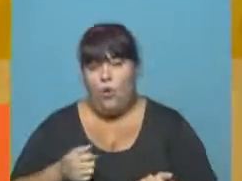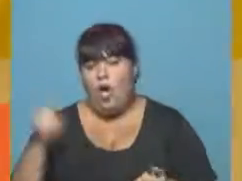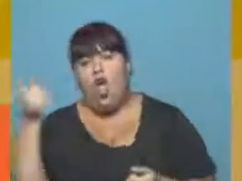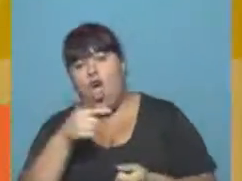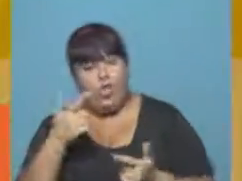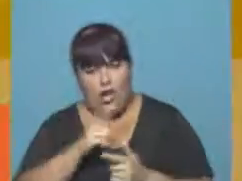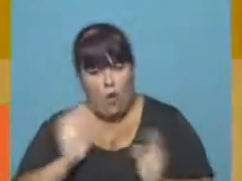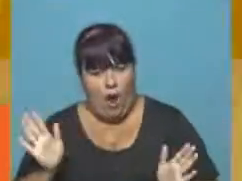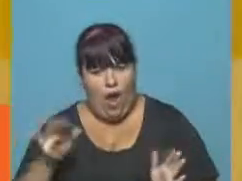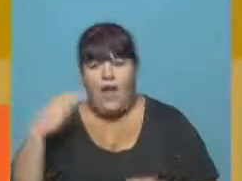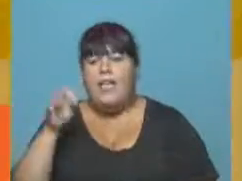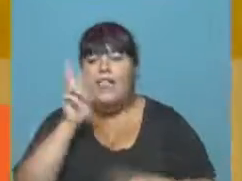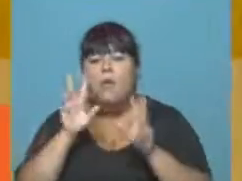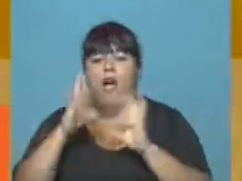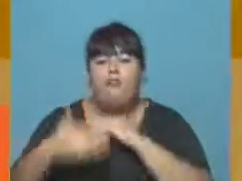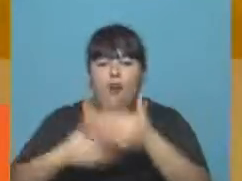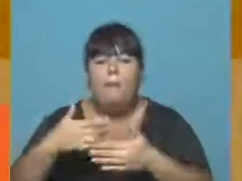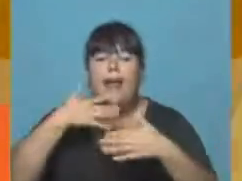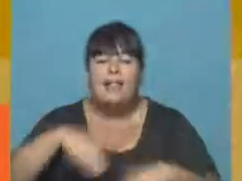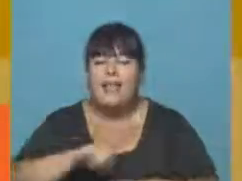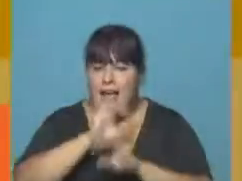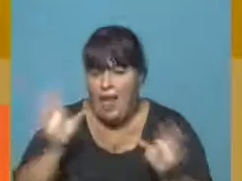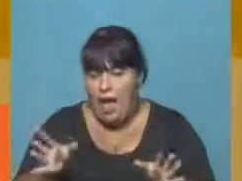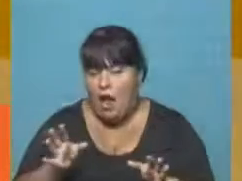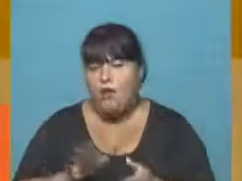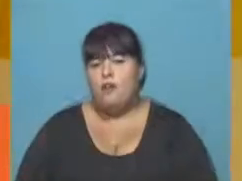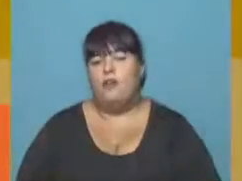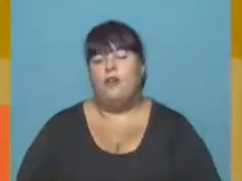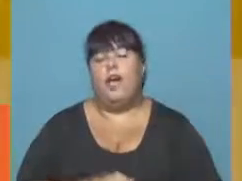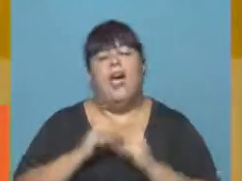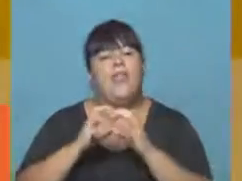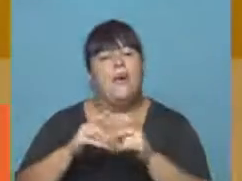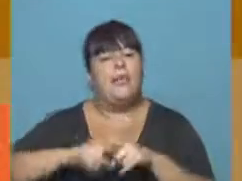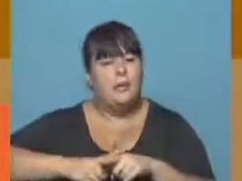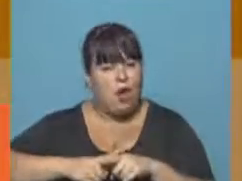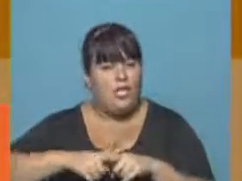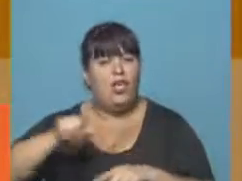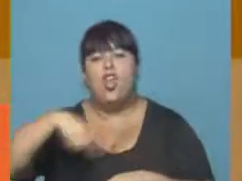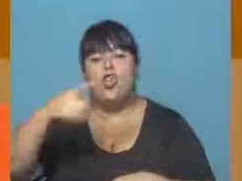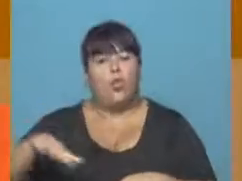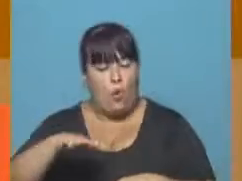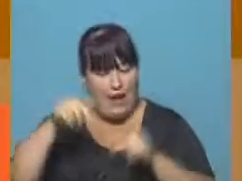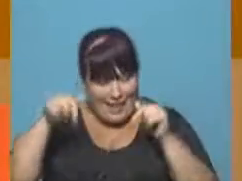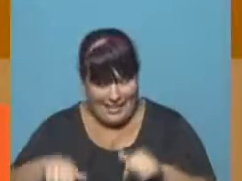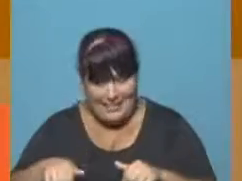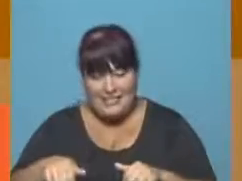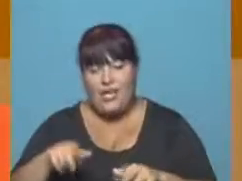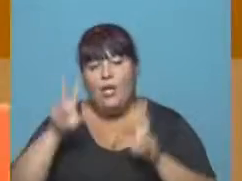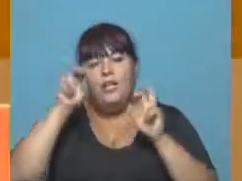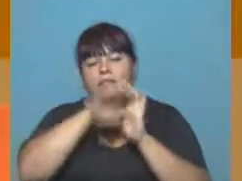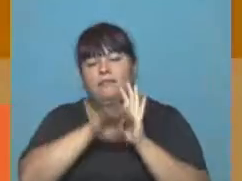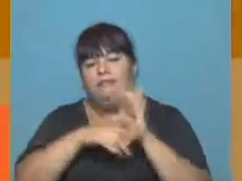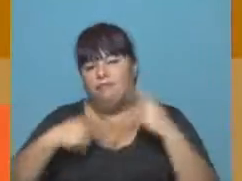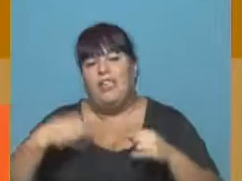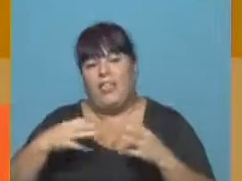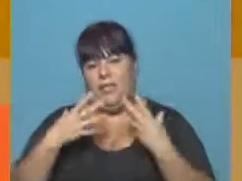contra de eso. Tenemos que buscar el camino de entender que los debates políticos se deriven en otro ámbito. En este ámbito hay una agenda ampliada